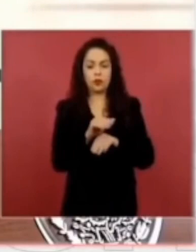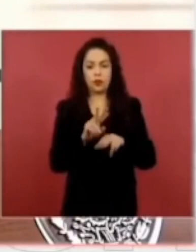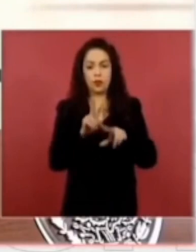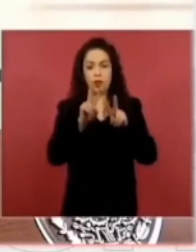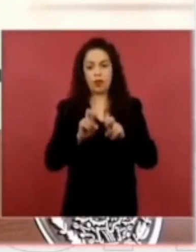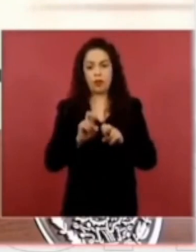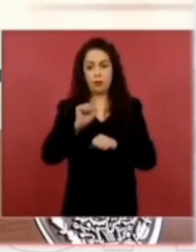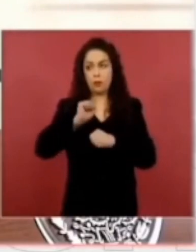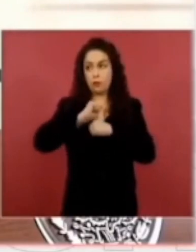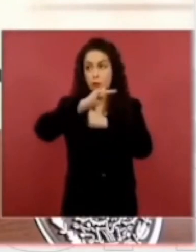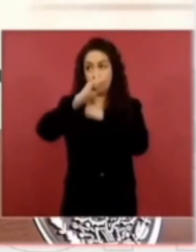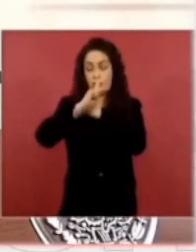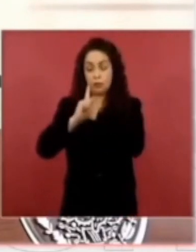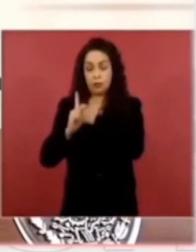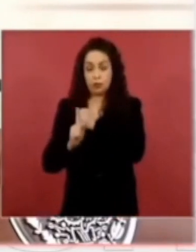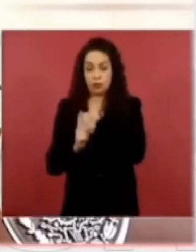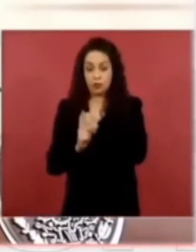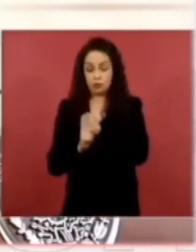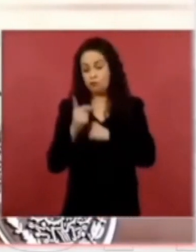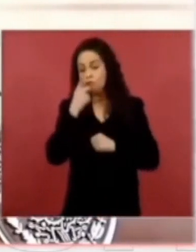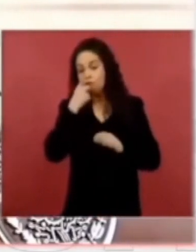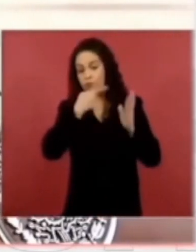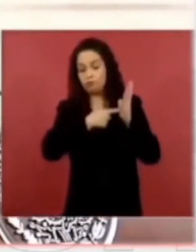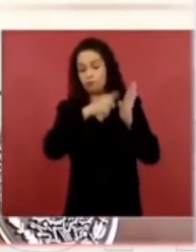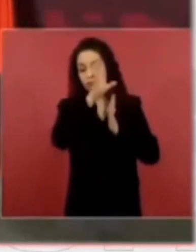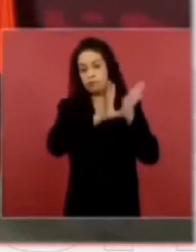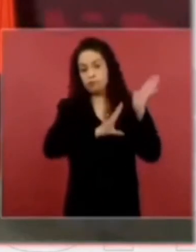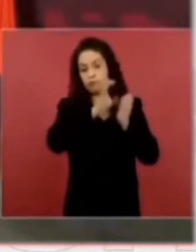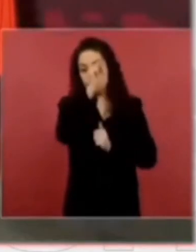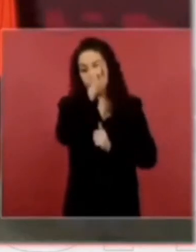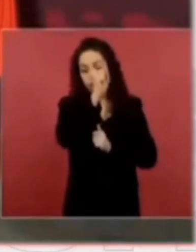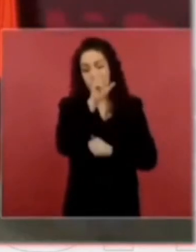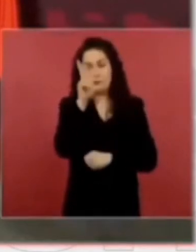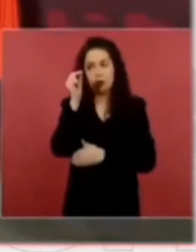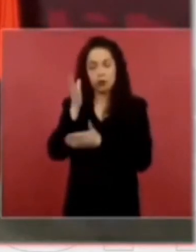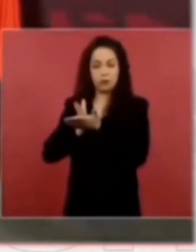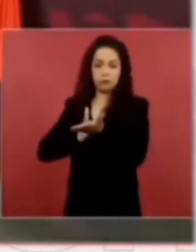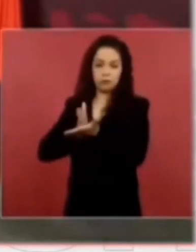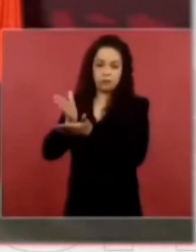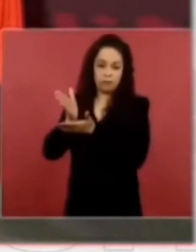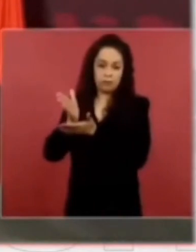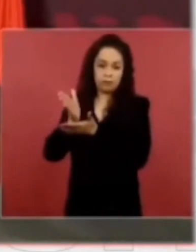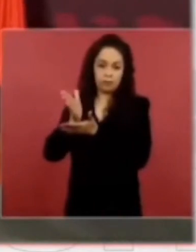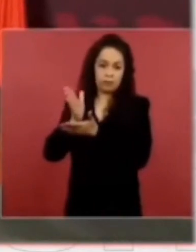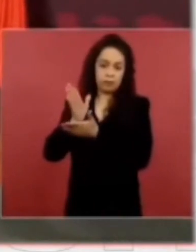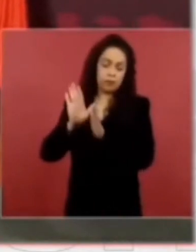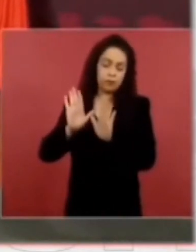exterior: no intervención, autodeterminación de los pueblos,